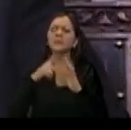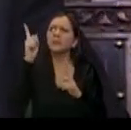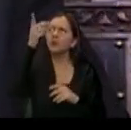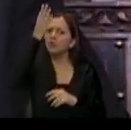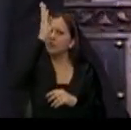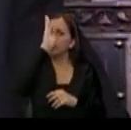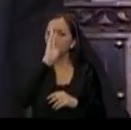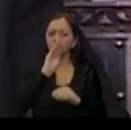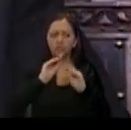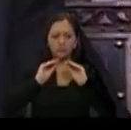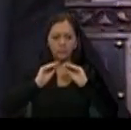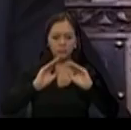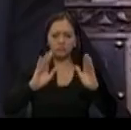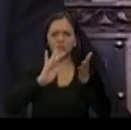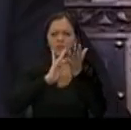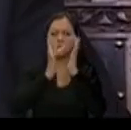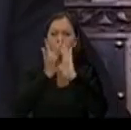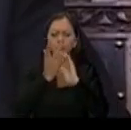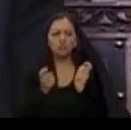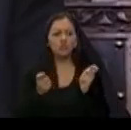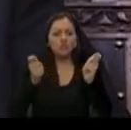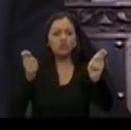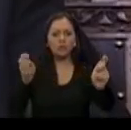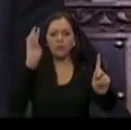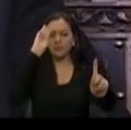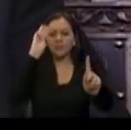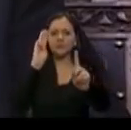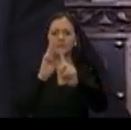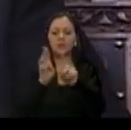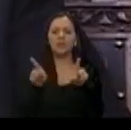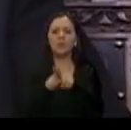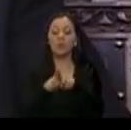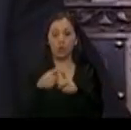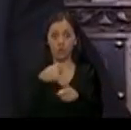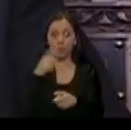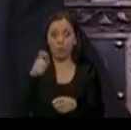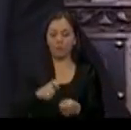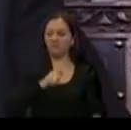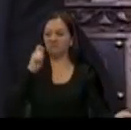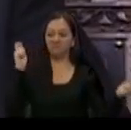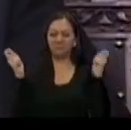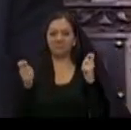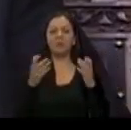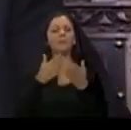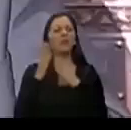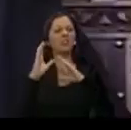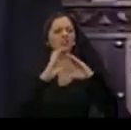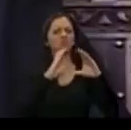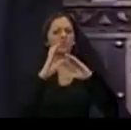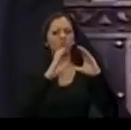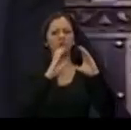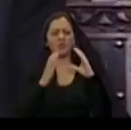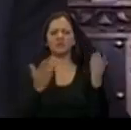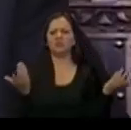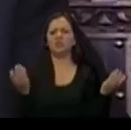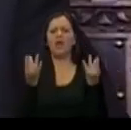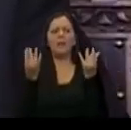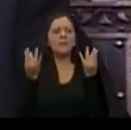nosotros cambiar, por más que se diga, se reitere, los medios de comunicación con su habilidad